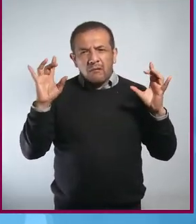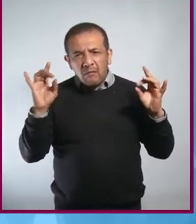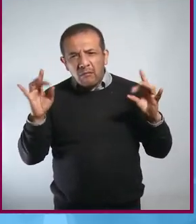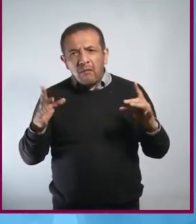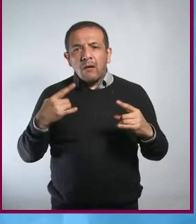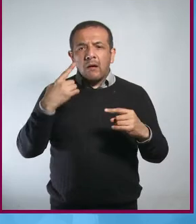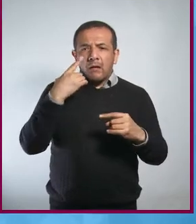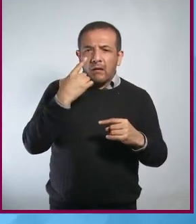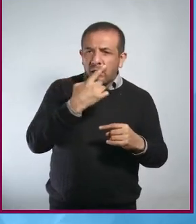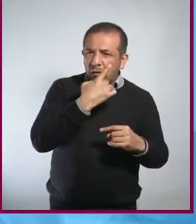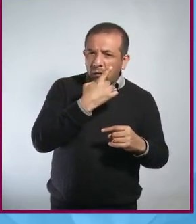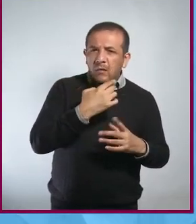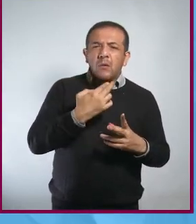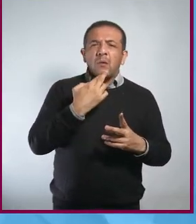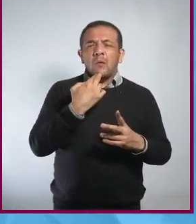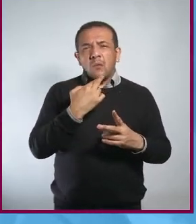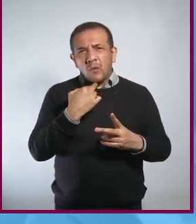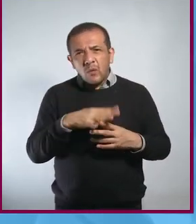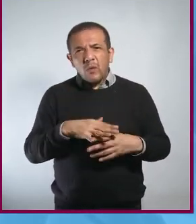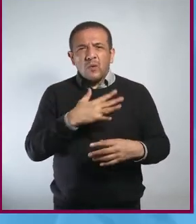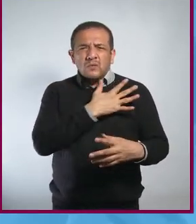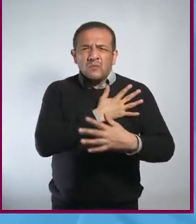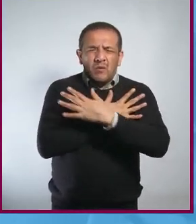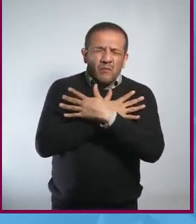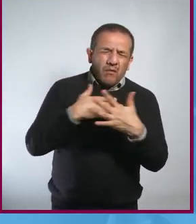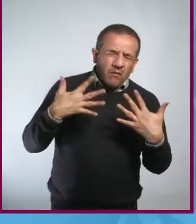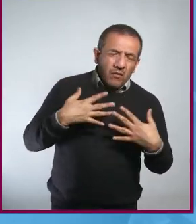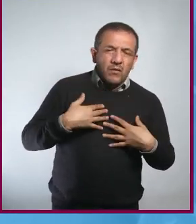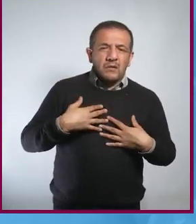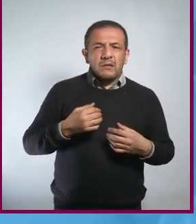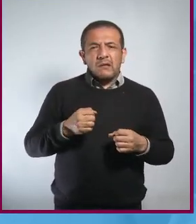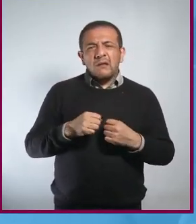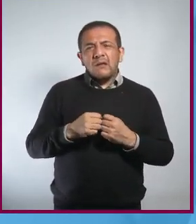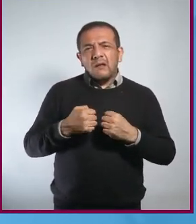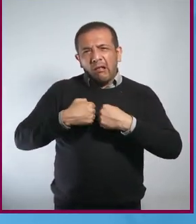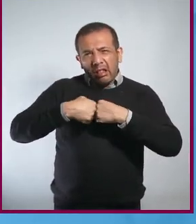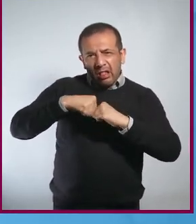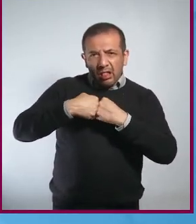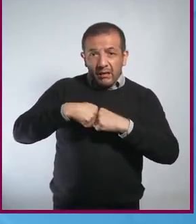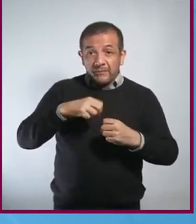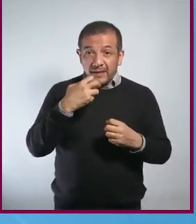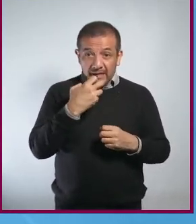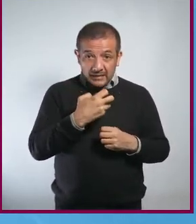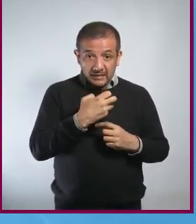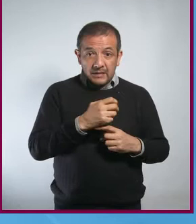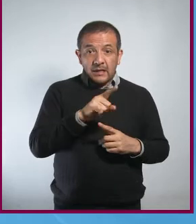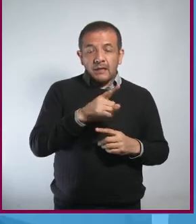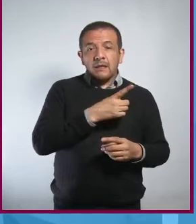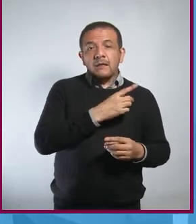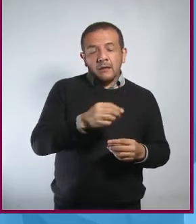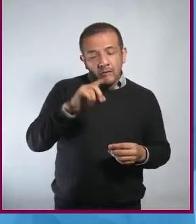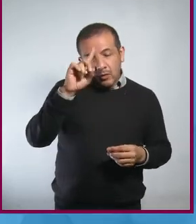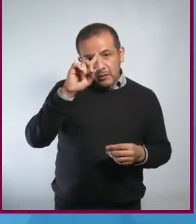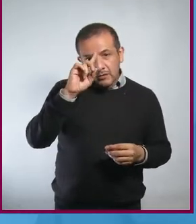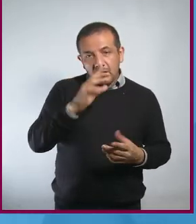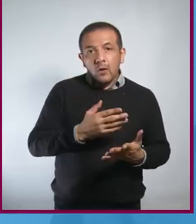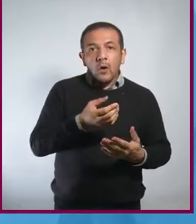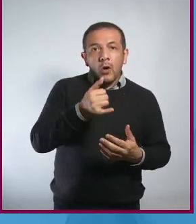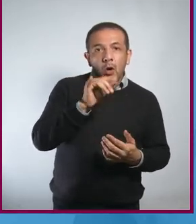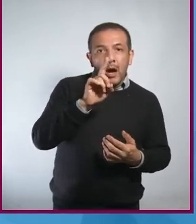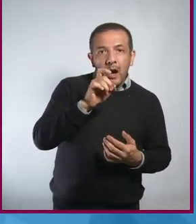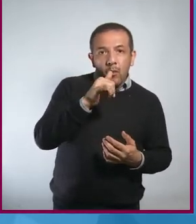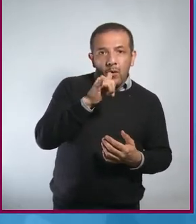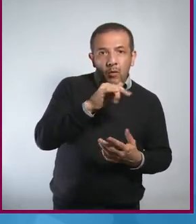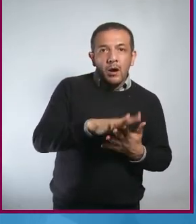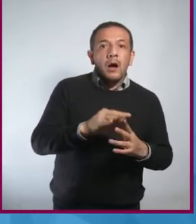en los ojos, músculos y articulaciones. En esta fase se requiere reposo, hidratación, control